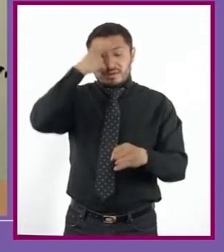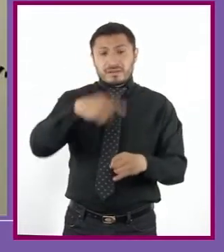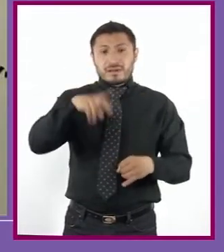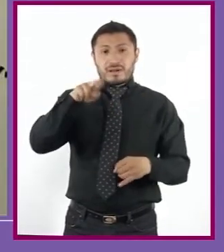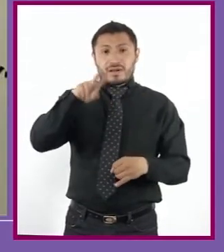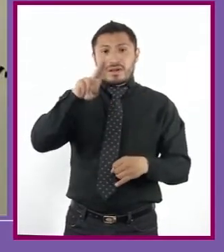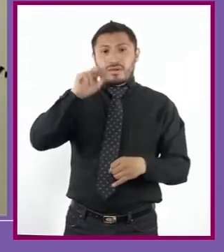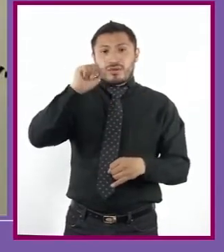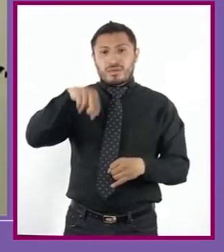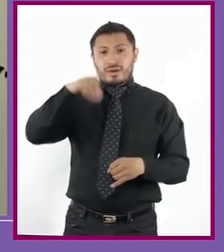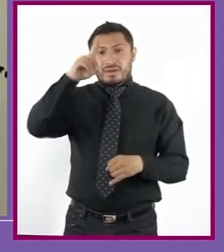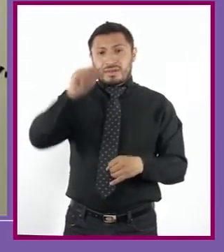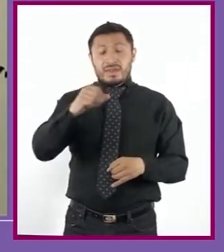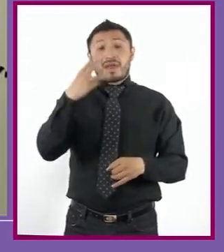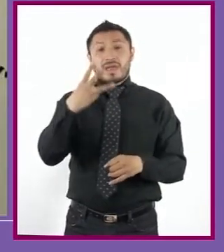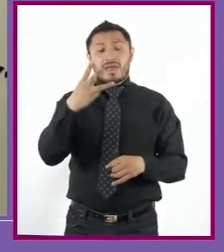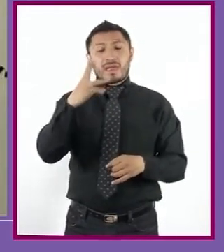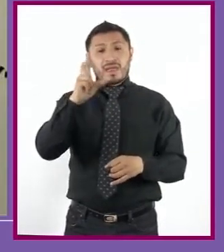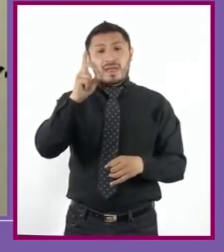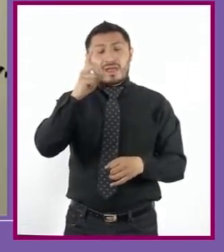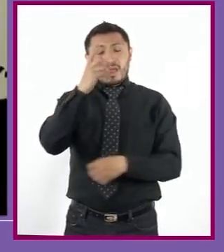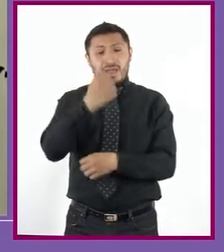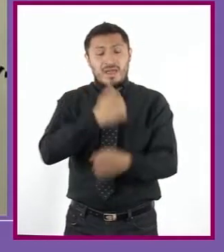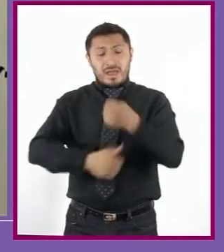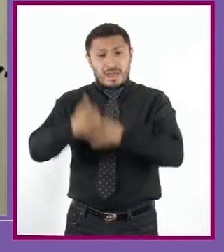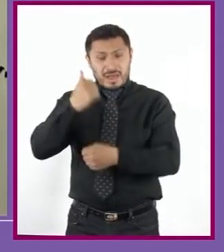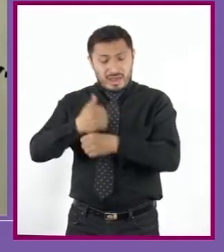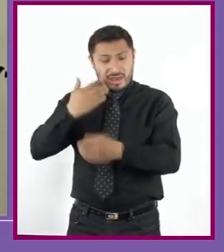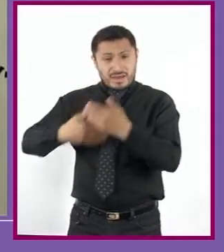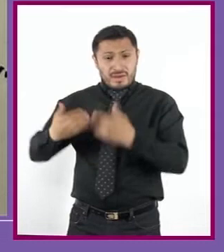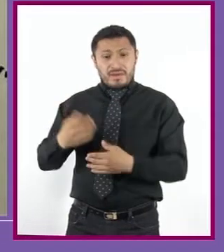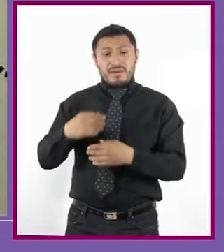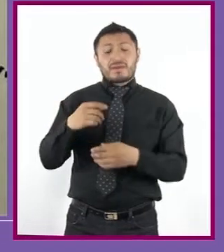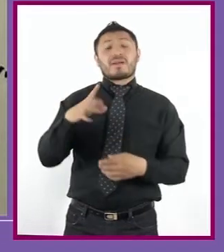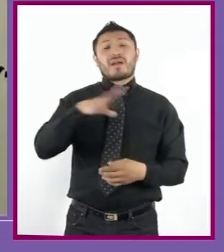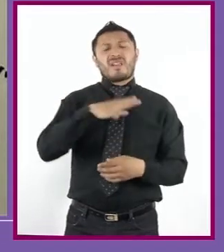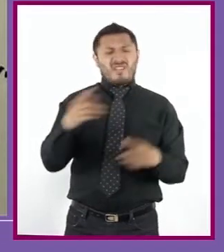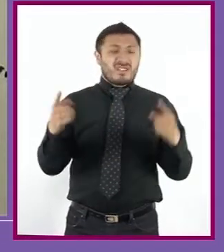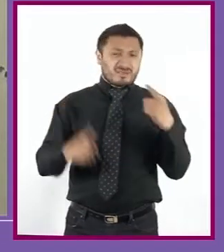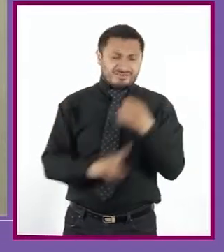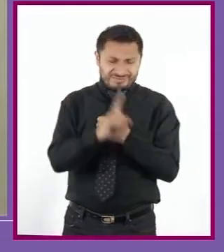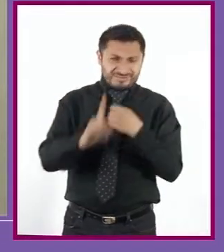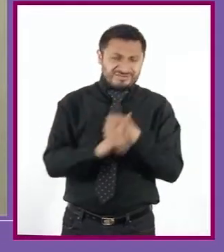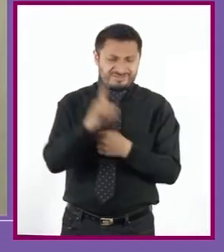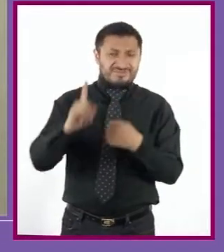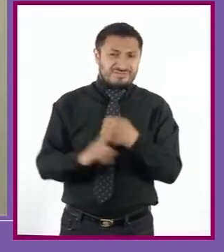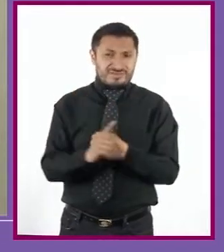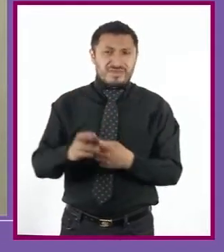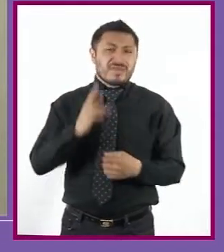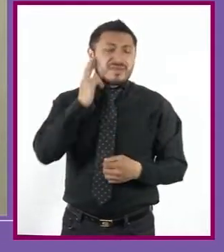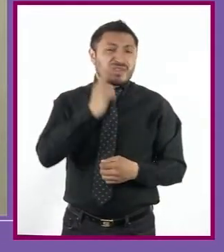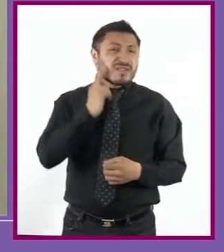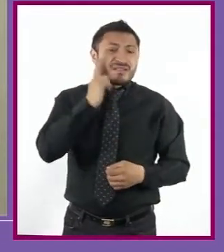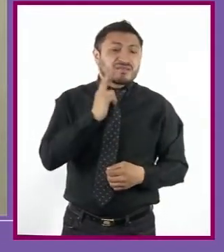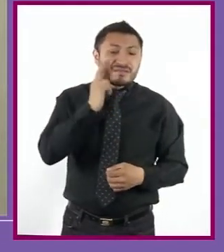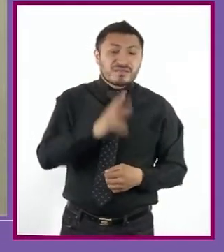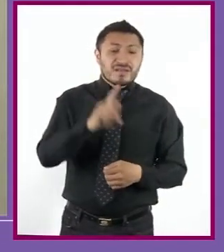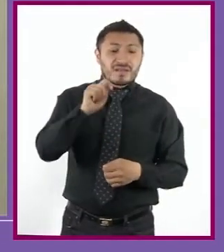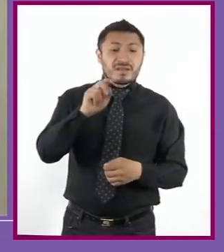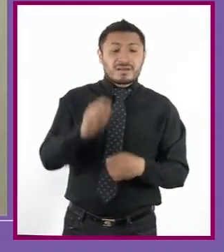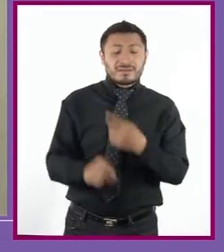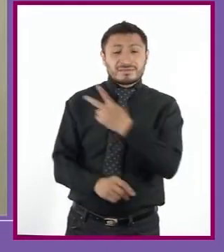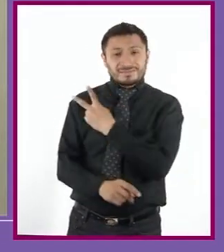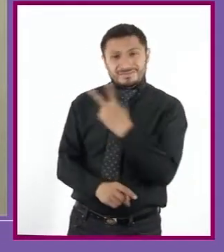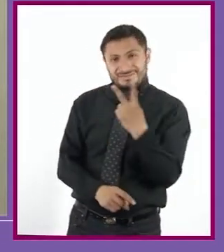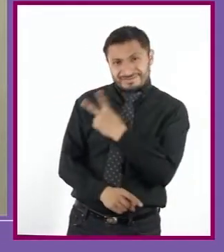Ruanda. Desde 3 décadas atrás, en Ruanda, existían conflictos étnicos entre las etnias Tutsi y